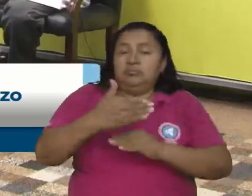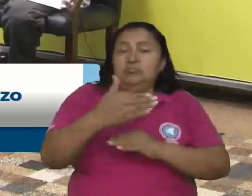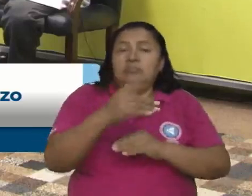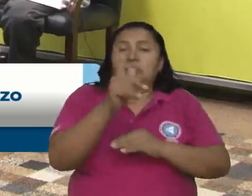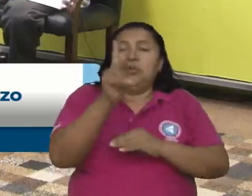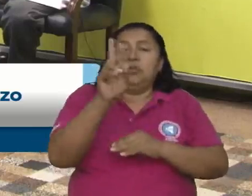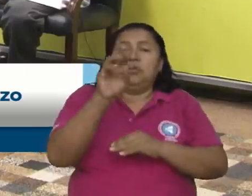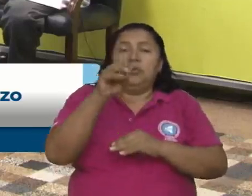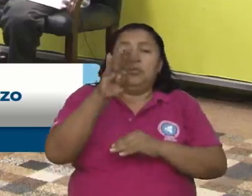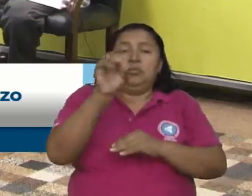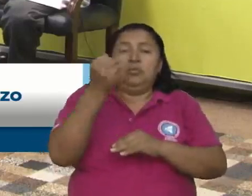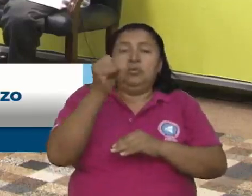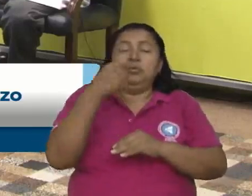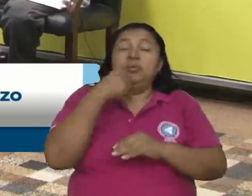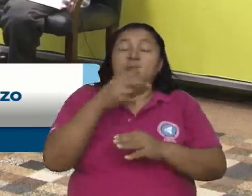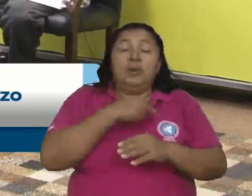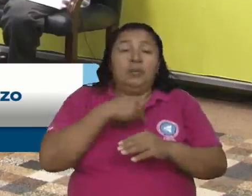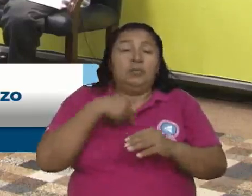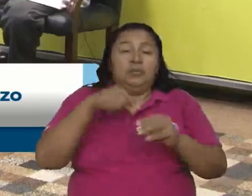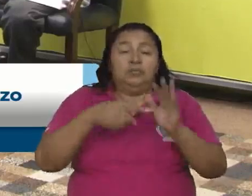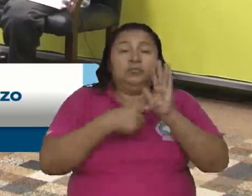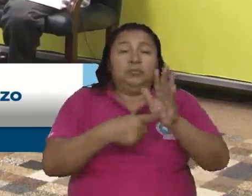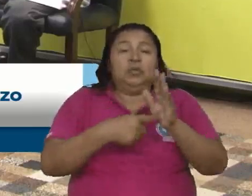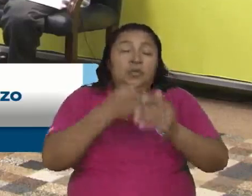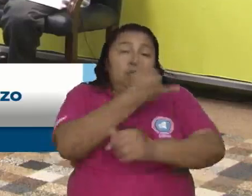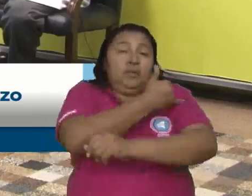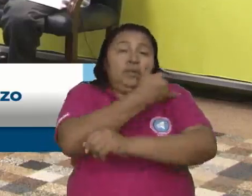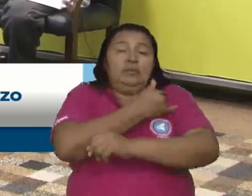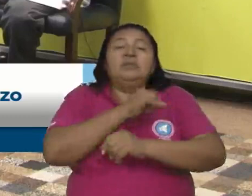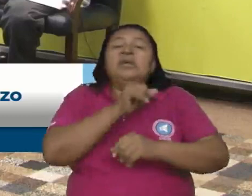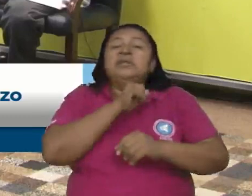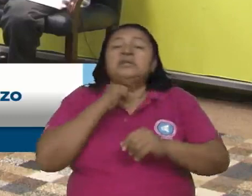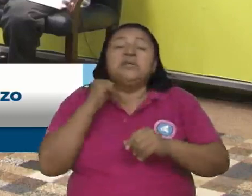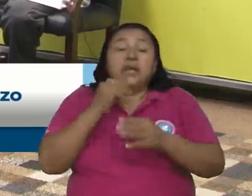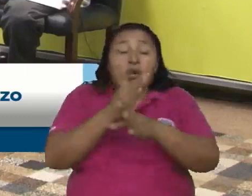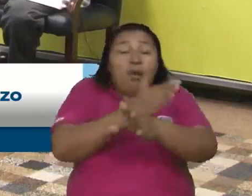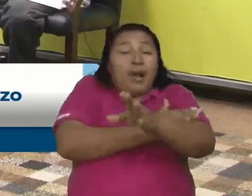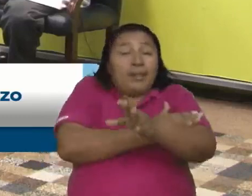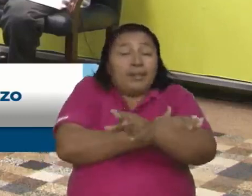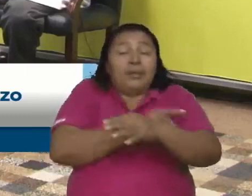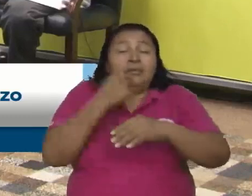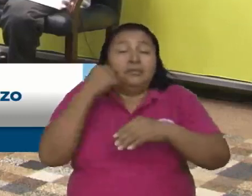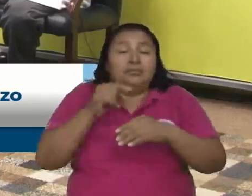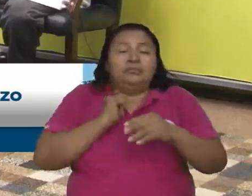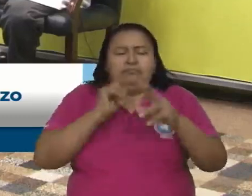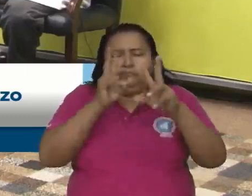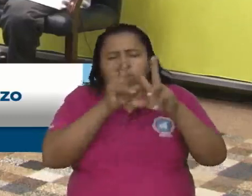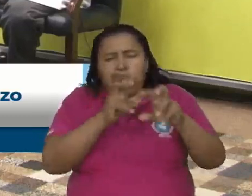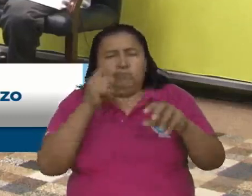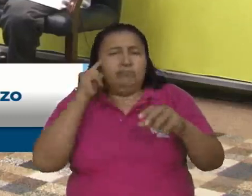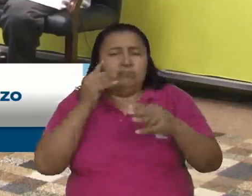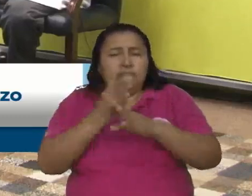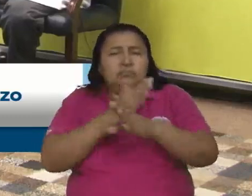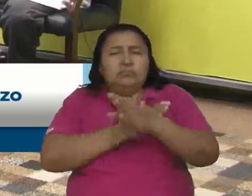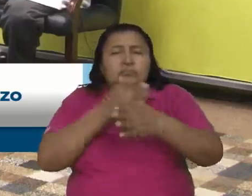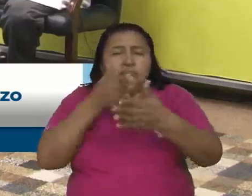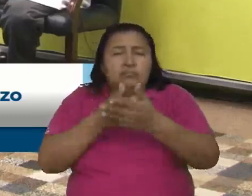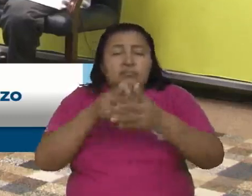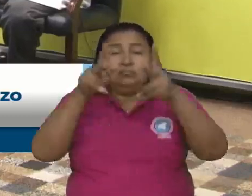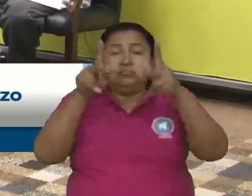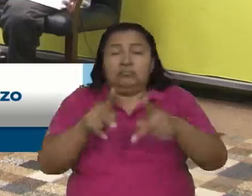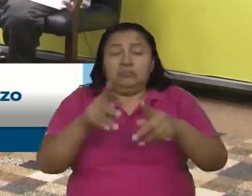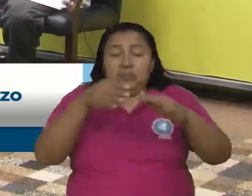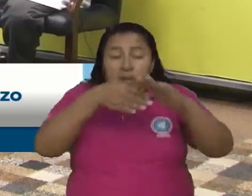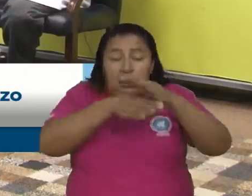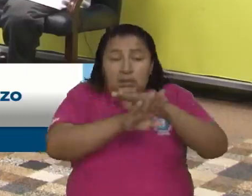nosotros, por ejemplo, en el hospital hay una lista de chequeo de seguridad segura, que uno hace una pausa antes de que el paciente